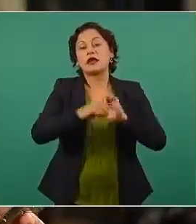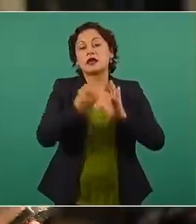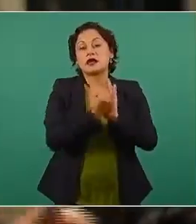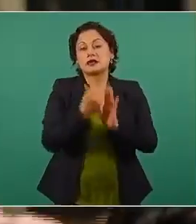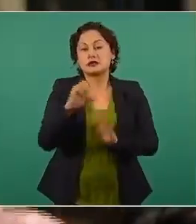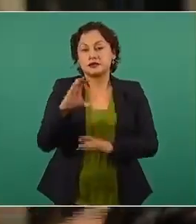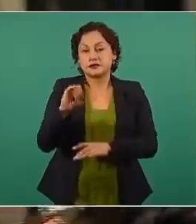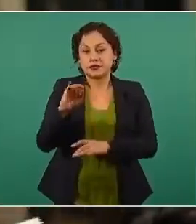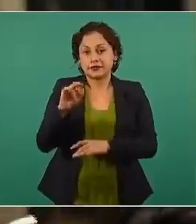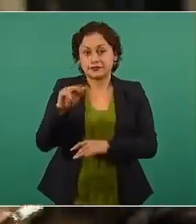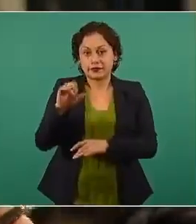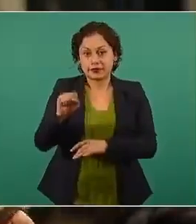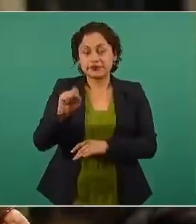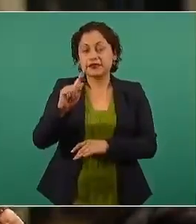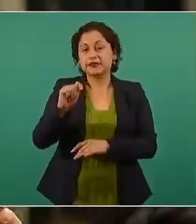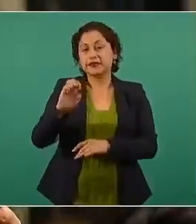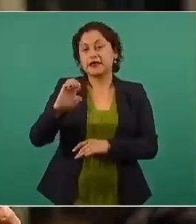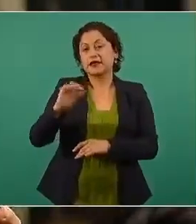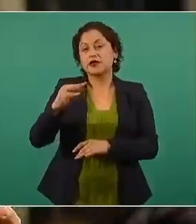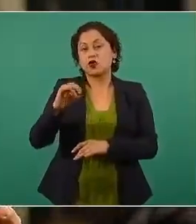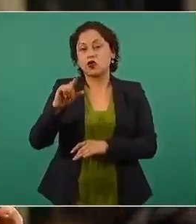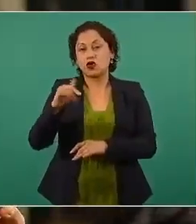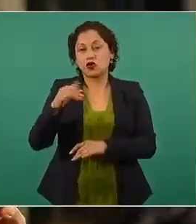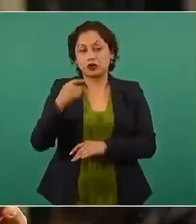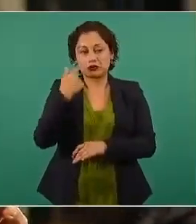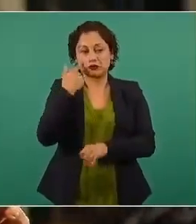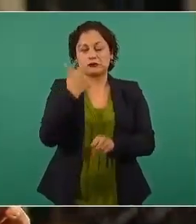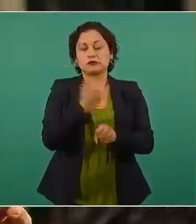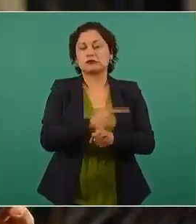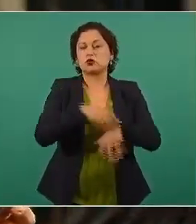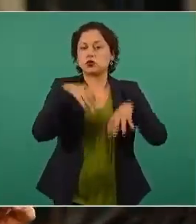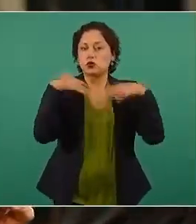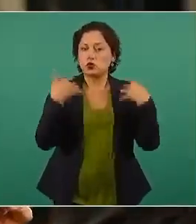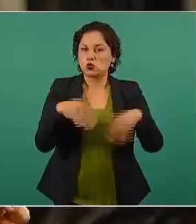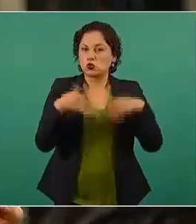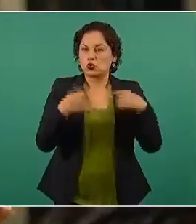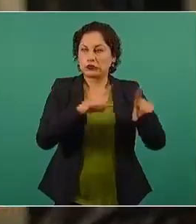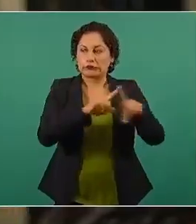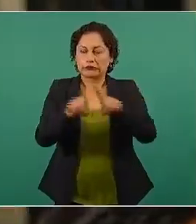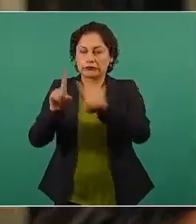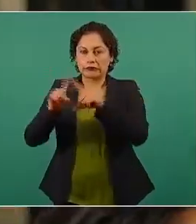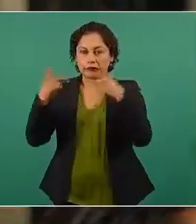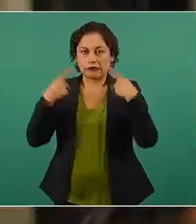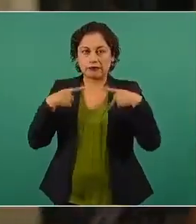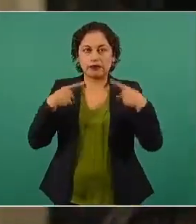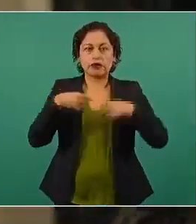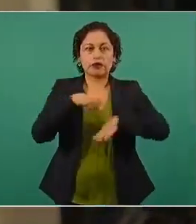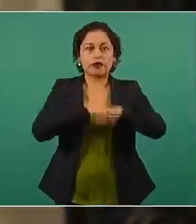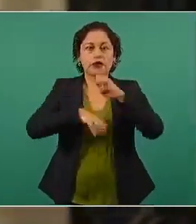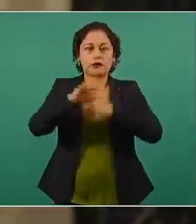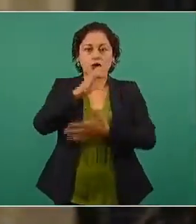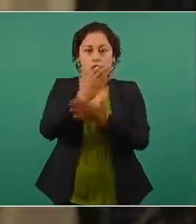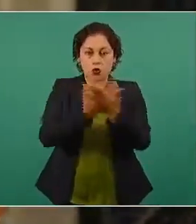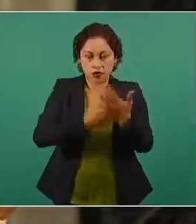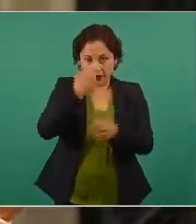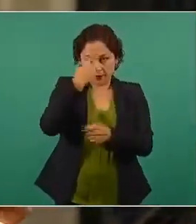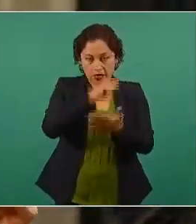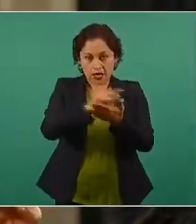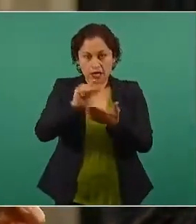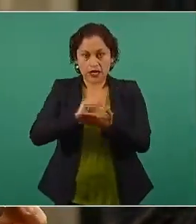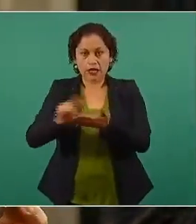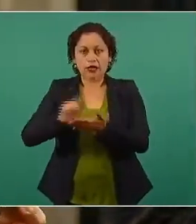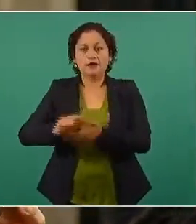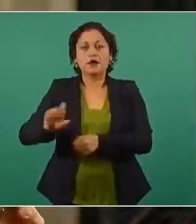son muy burdos, presidente, y pues muy grises, desde contratos por limpieza a la renta de cajeros para cobros automáticos, incluso